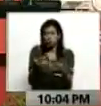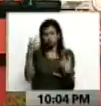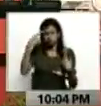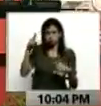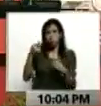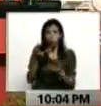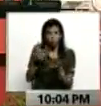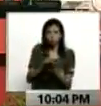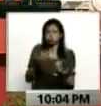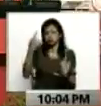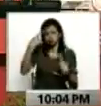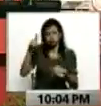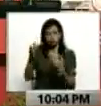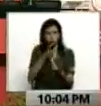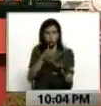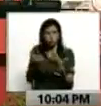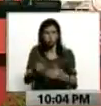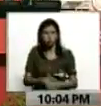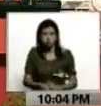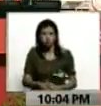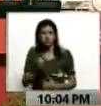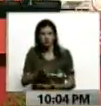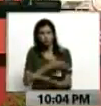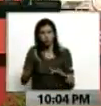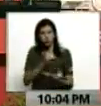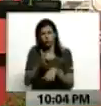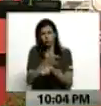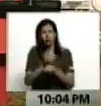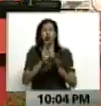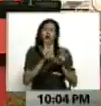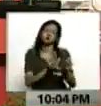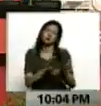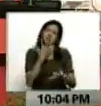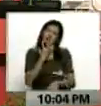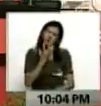importa da tristeza pero esa es la oposición que nosotros